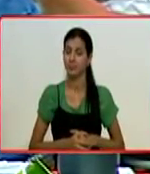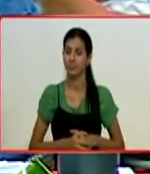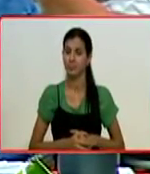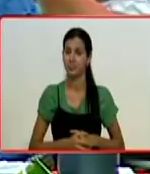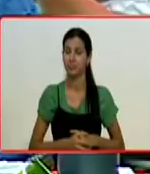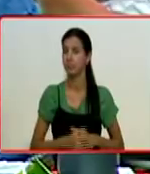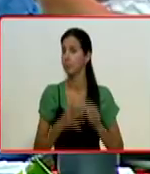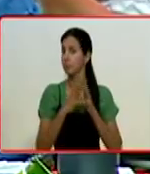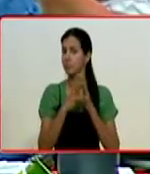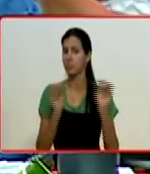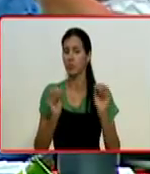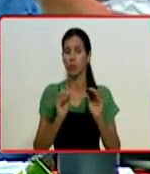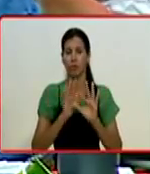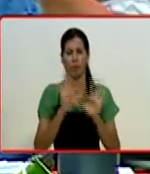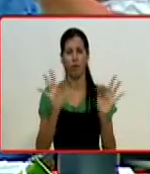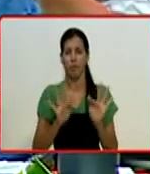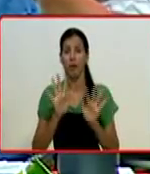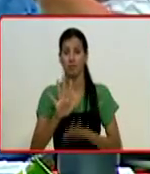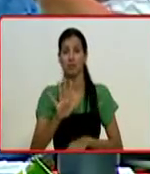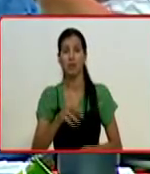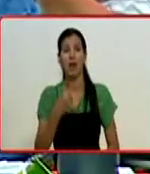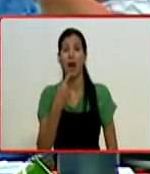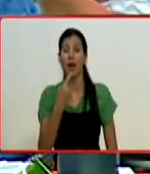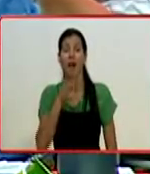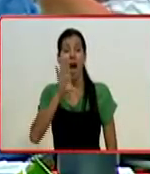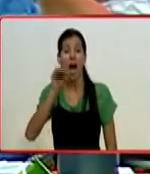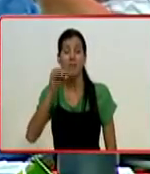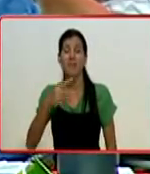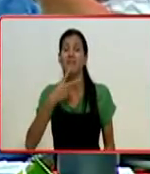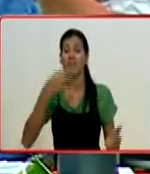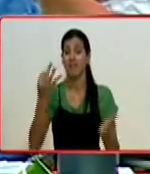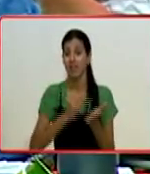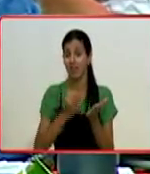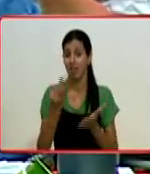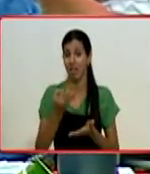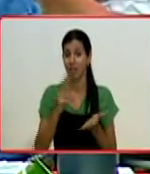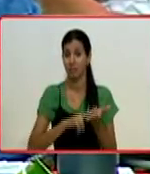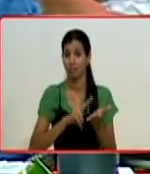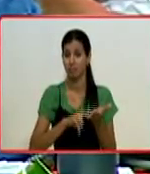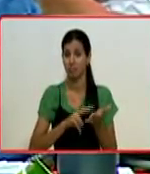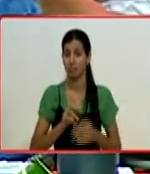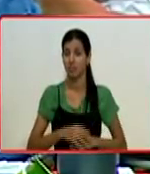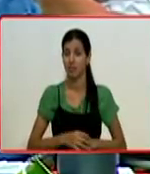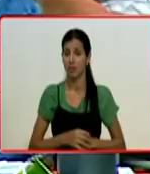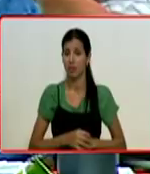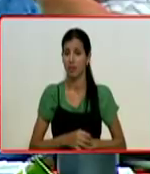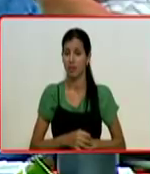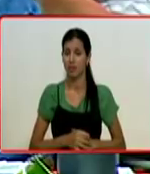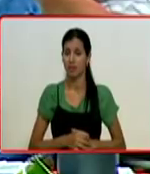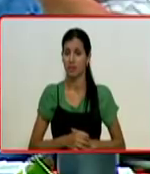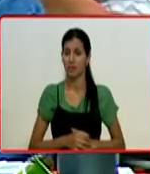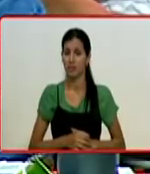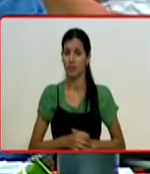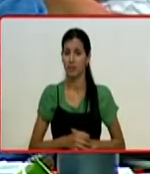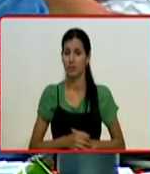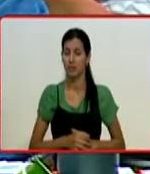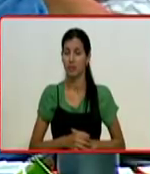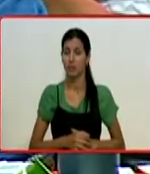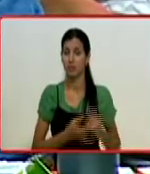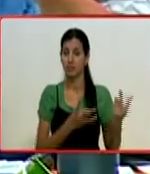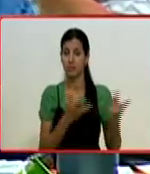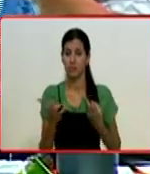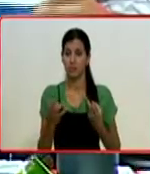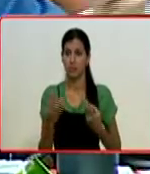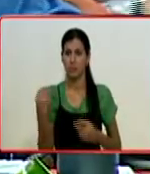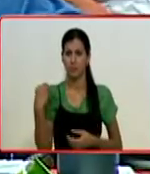y todas sus verdades y fuerzas que nos transmite. Y los invito, me acaba